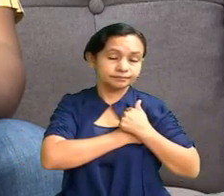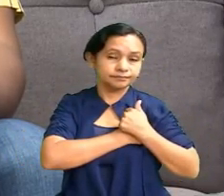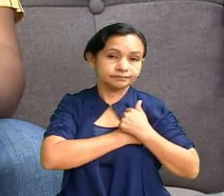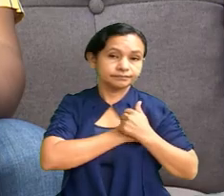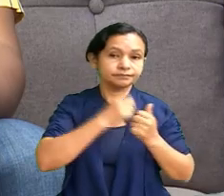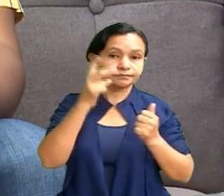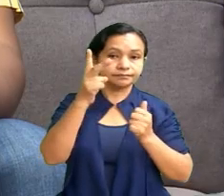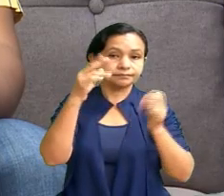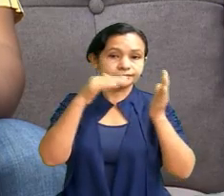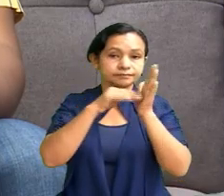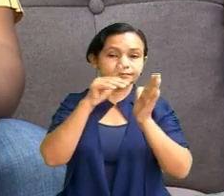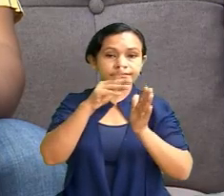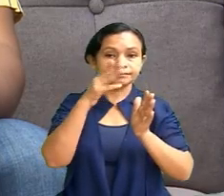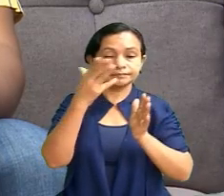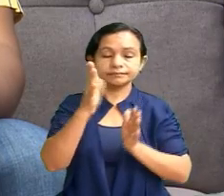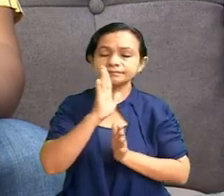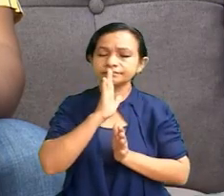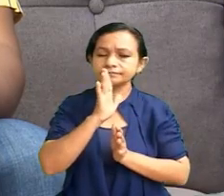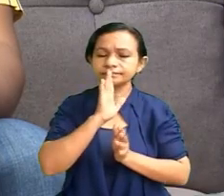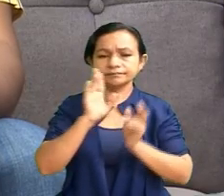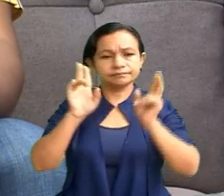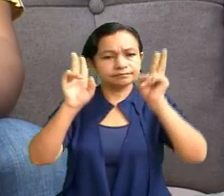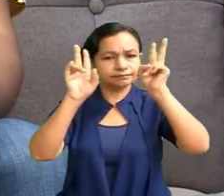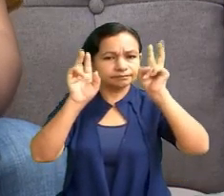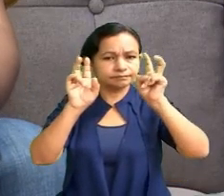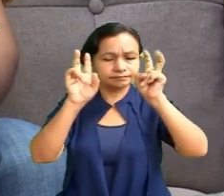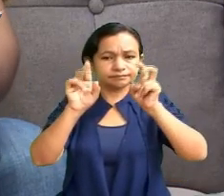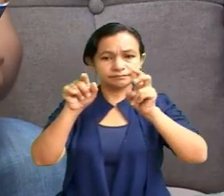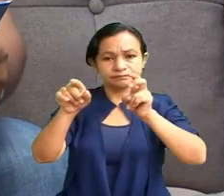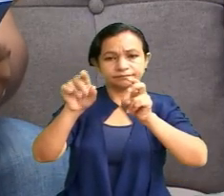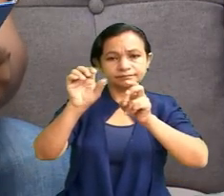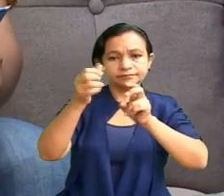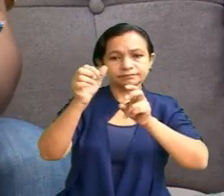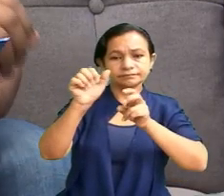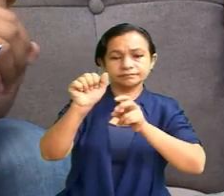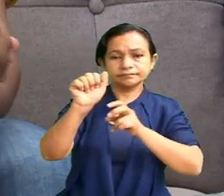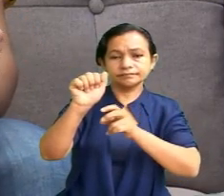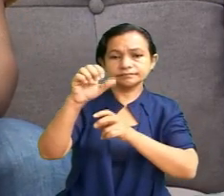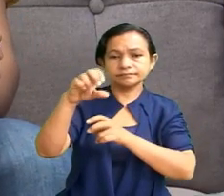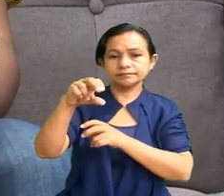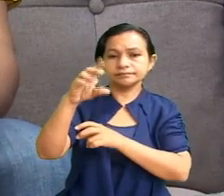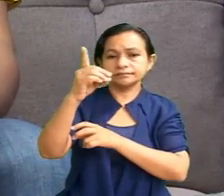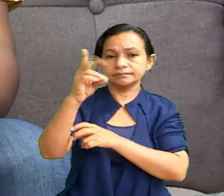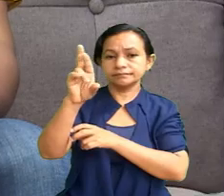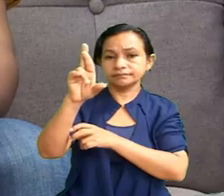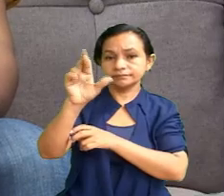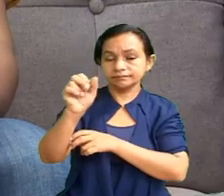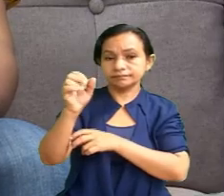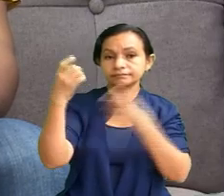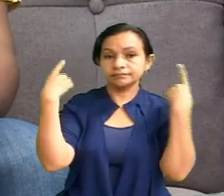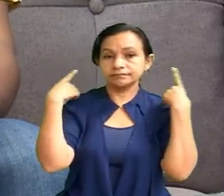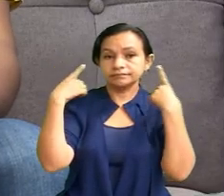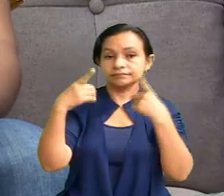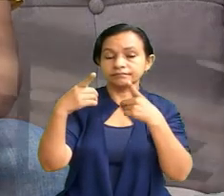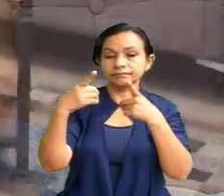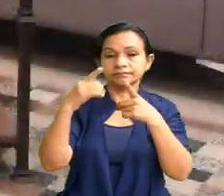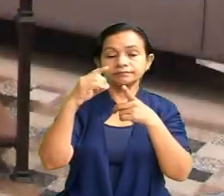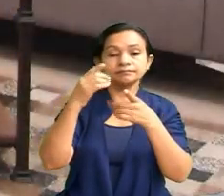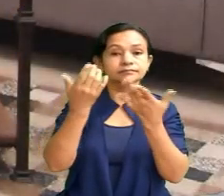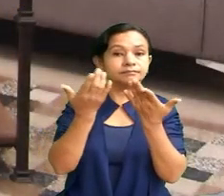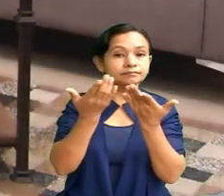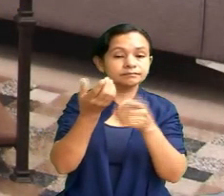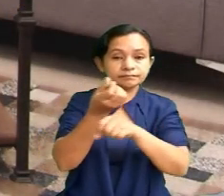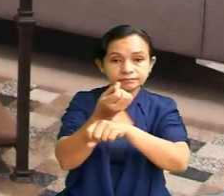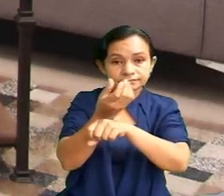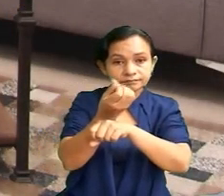conversado sobre este tema y estamos conversando sobre el mismo con la compañera sandra castillo directora del instituto nicaragüense de fomento municipal compañera